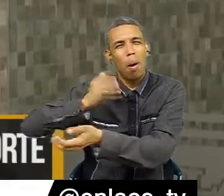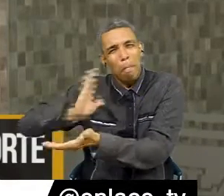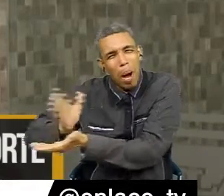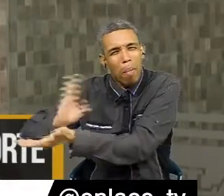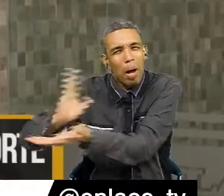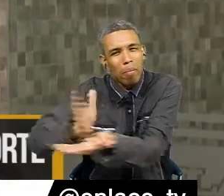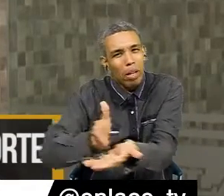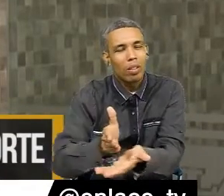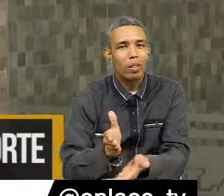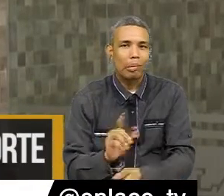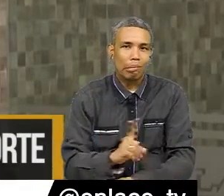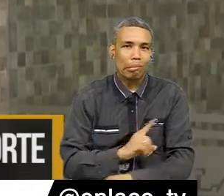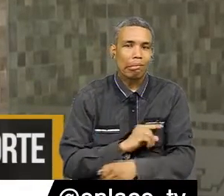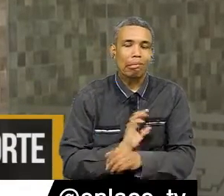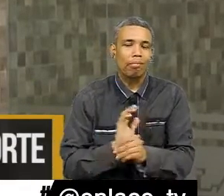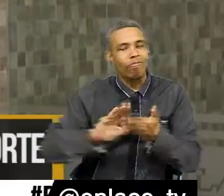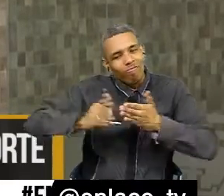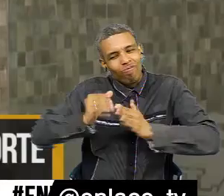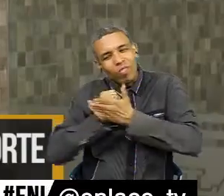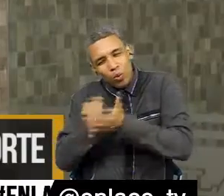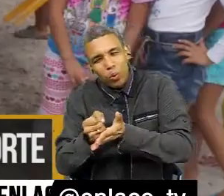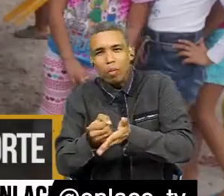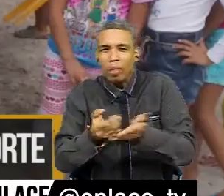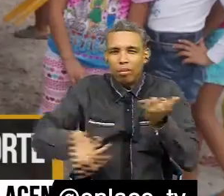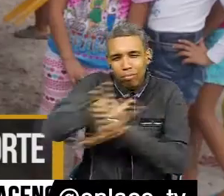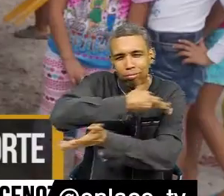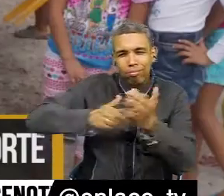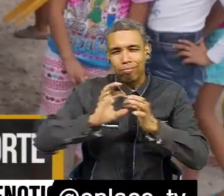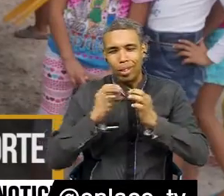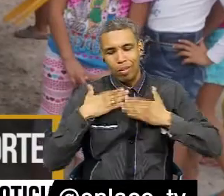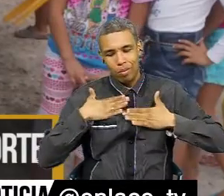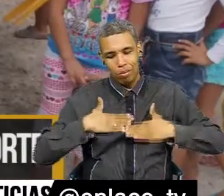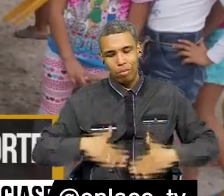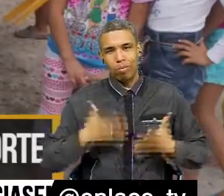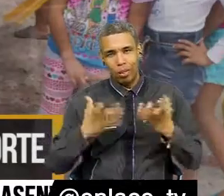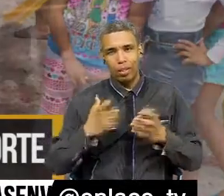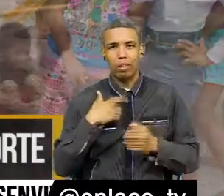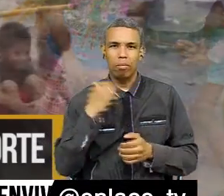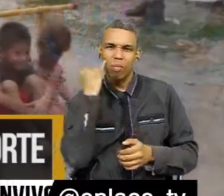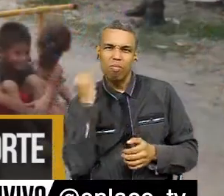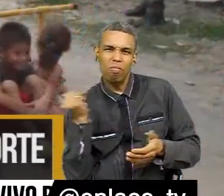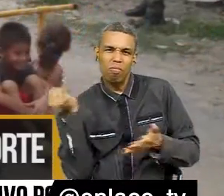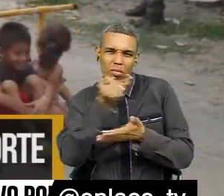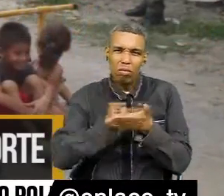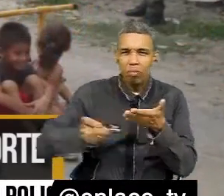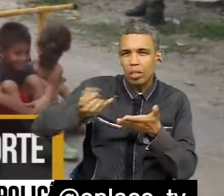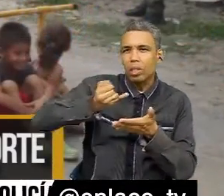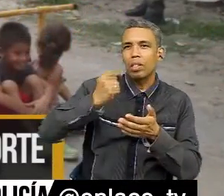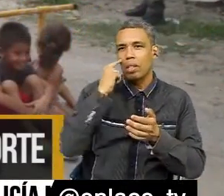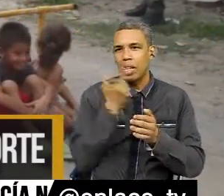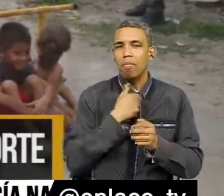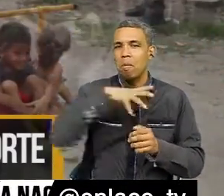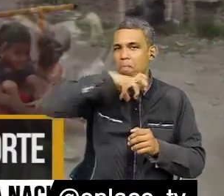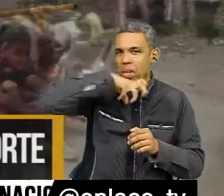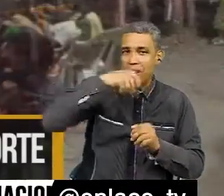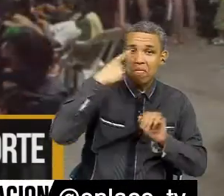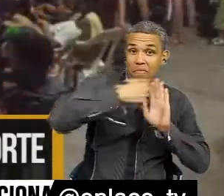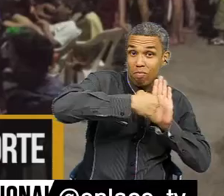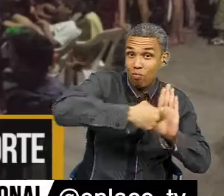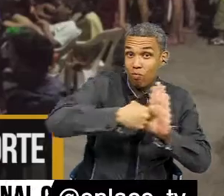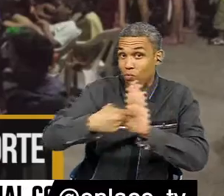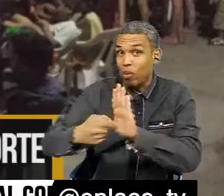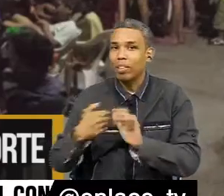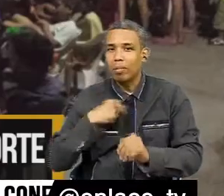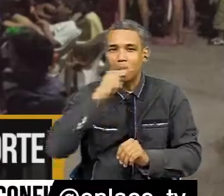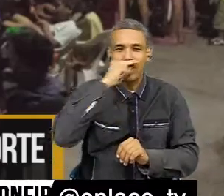muchos colegios de nuestra localidad. De policine, pintucaritas y exposición de guías caninos disfrutaron los más